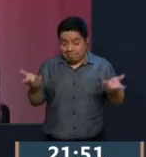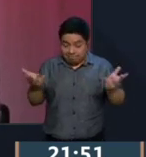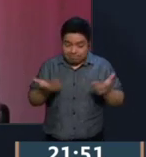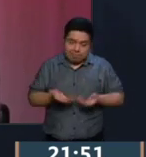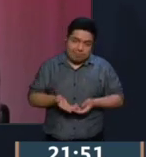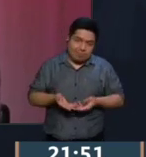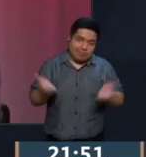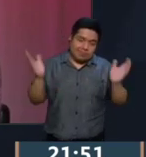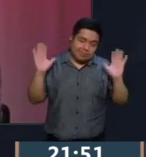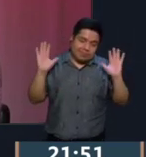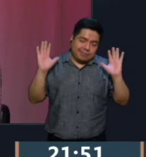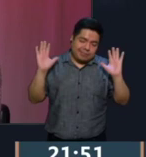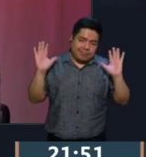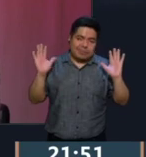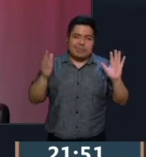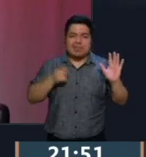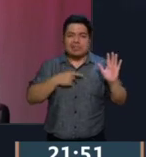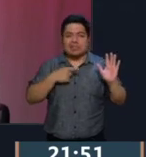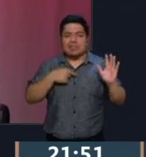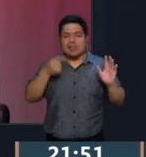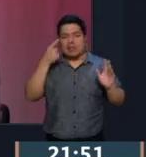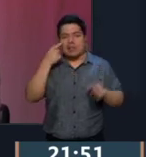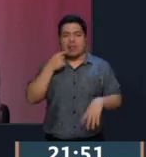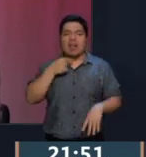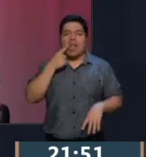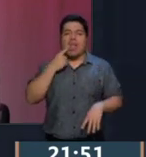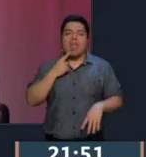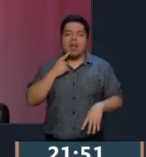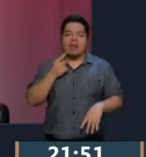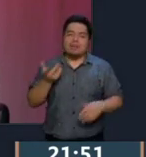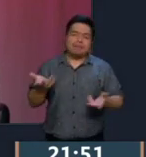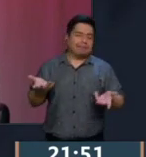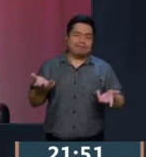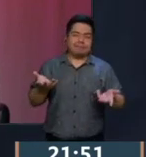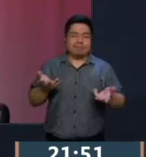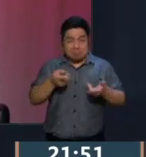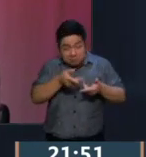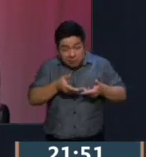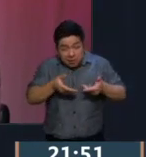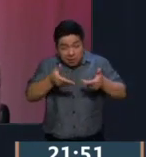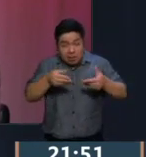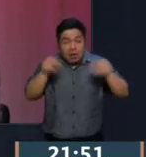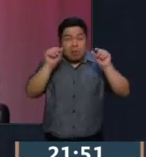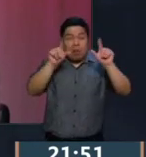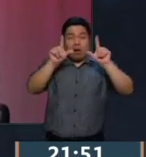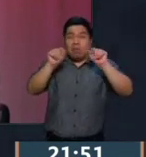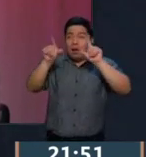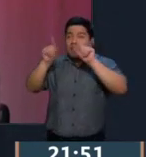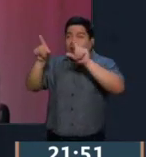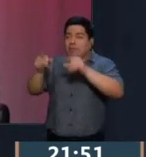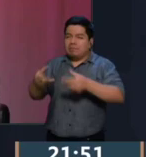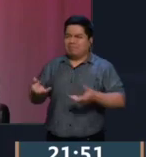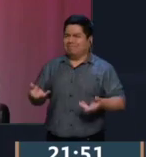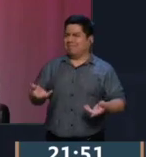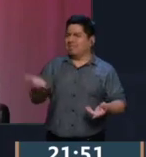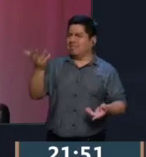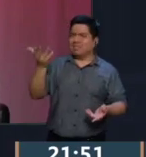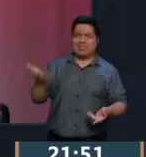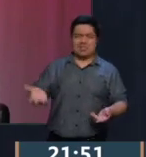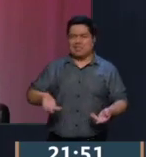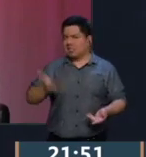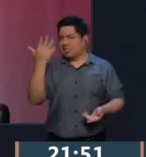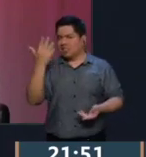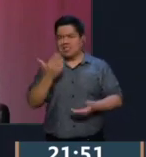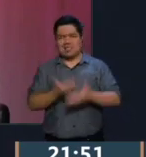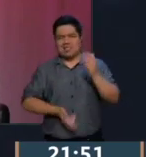parece que pues esto es querernos ver la cara. O sea, a todas luces vemos las calles repletas de propaganda, es ya grosero, es